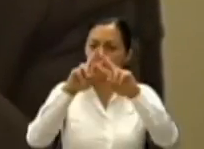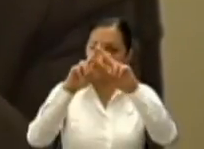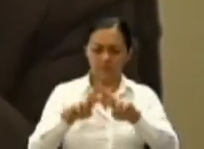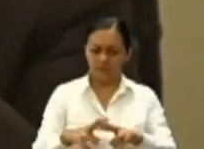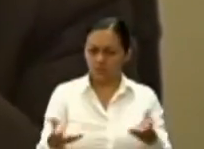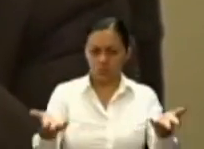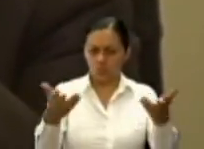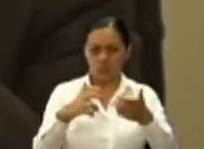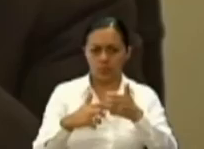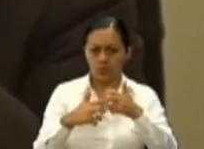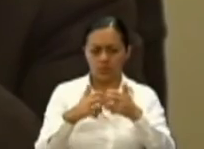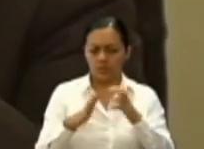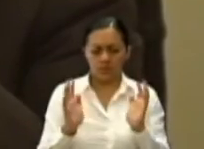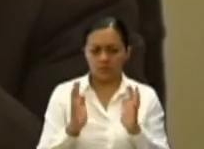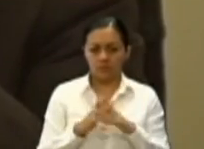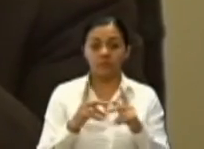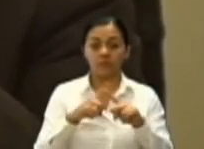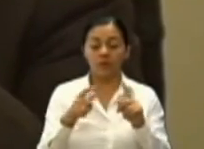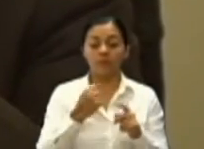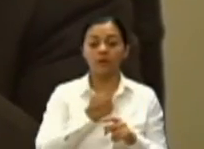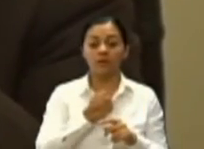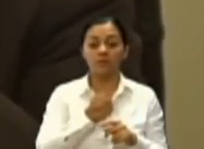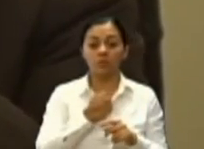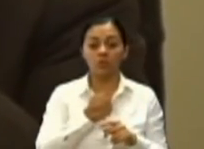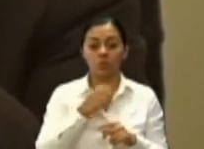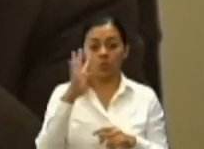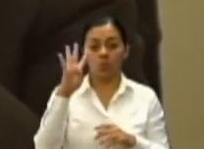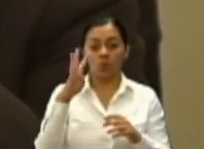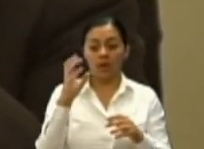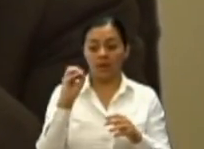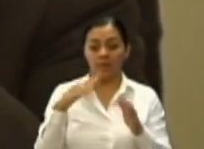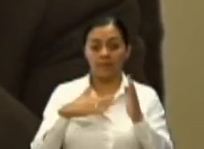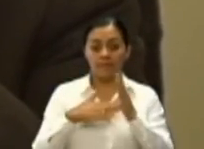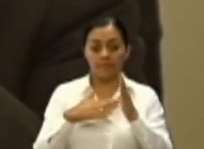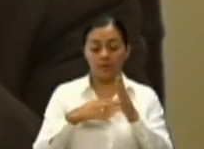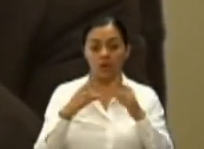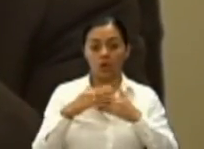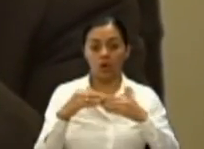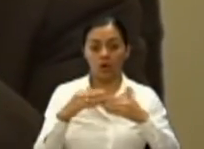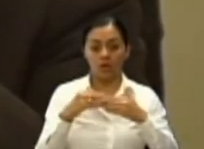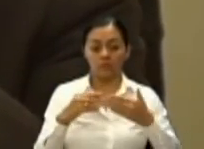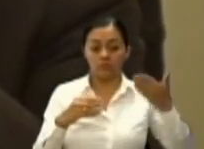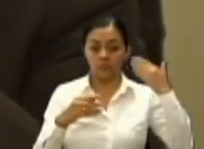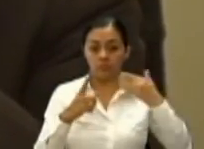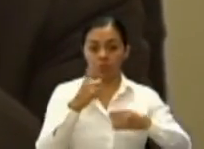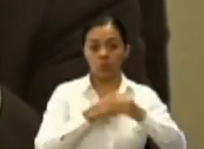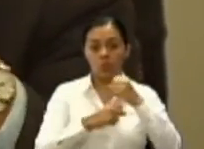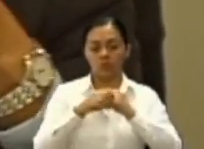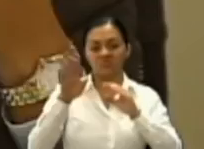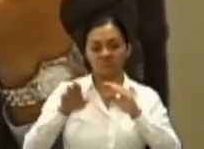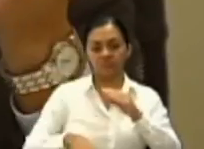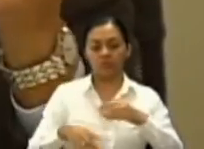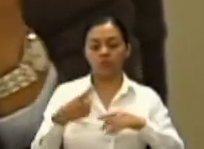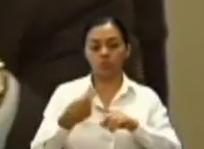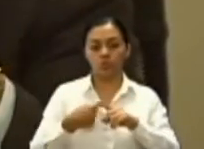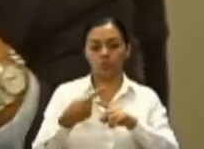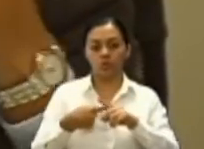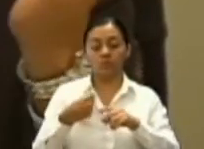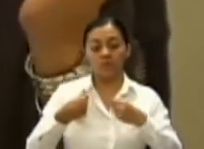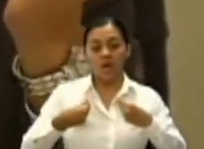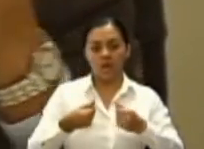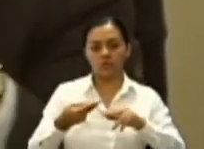gana y verán que entre otras cosas mi patrimonio de men unos 40 mil dólares el último daño porque nos reducimos los sueldos y mis gastos han aumentado